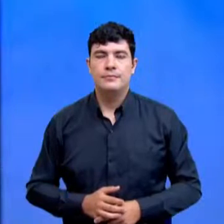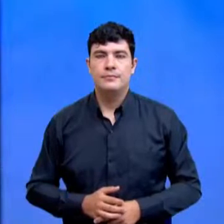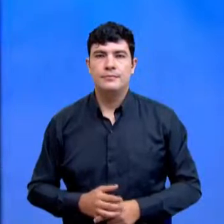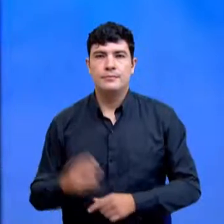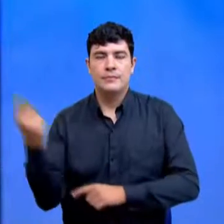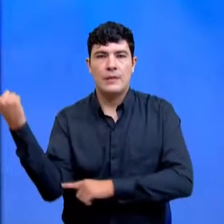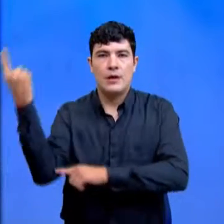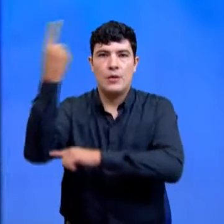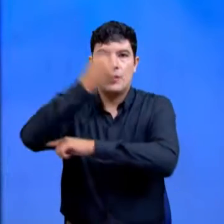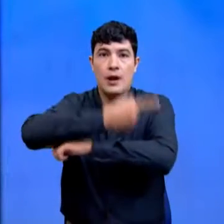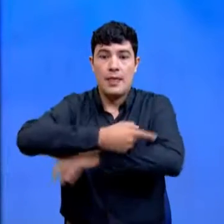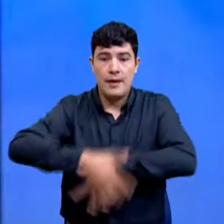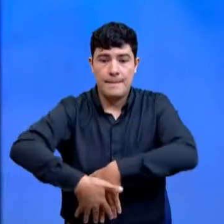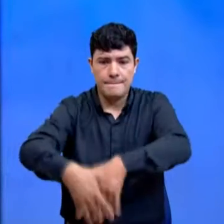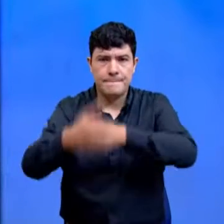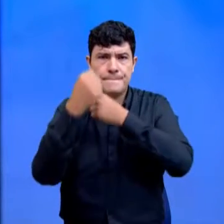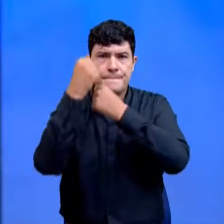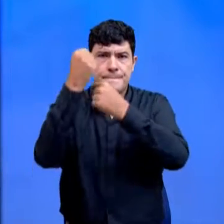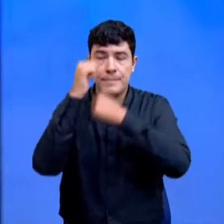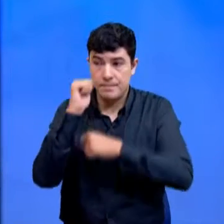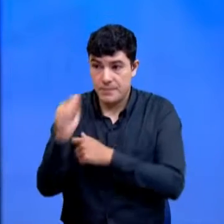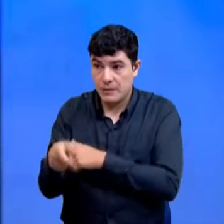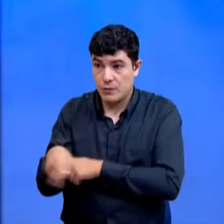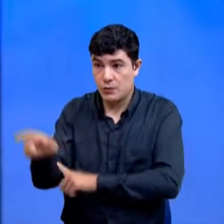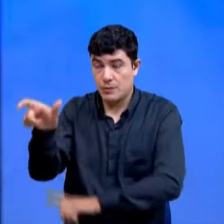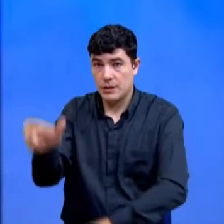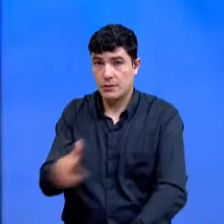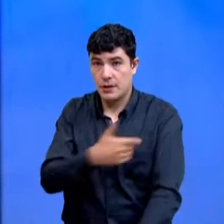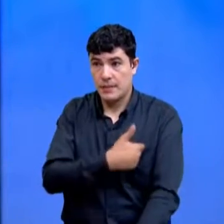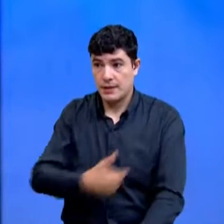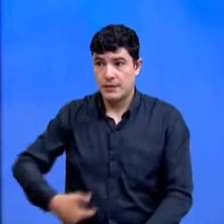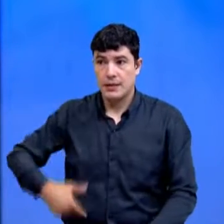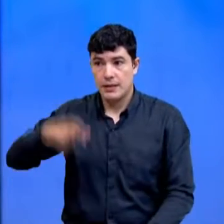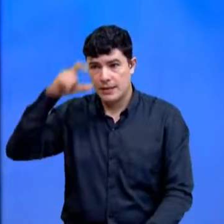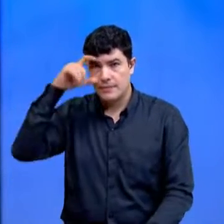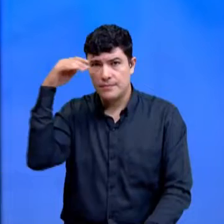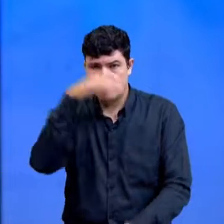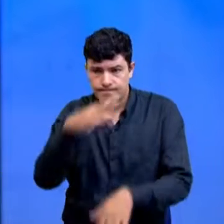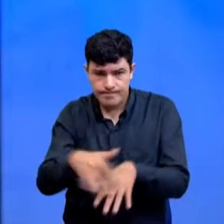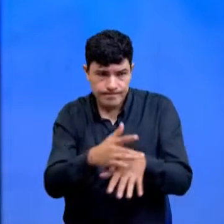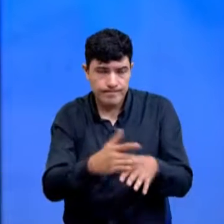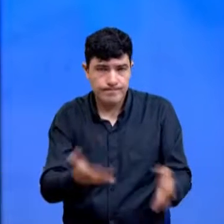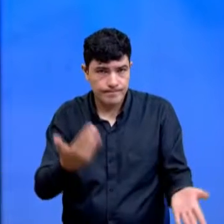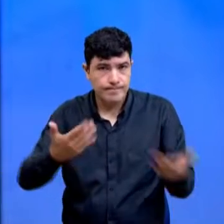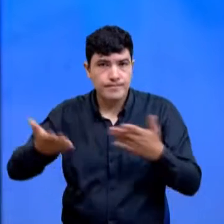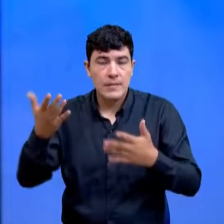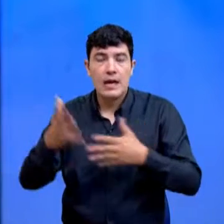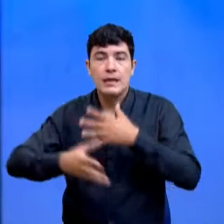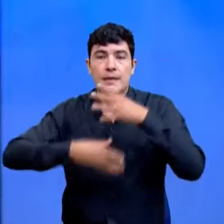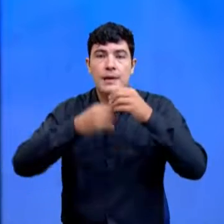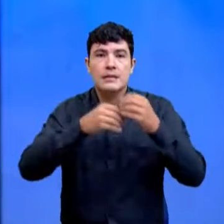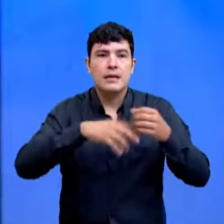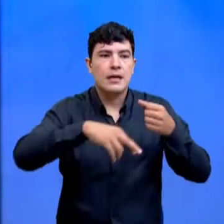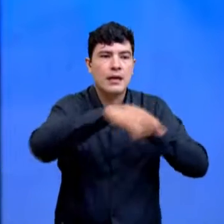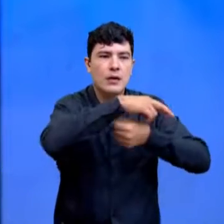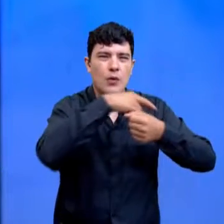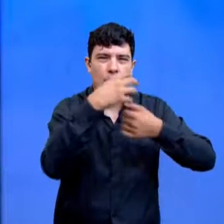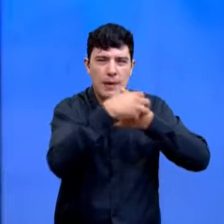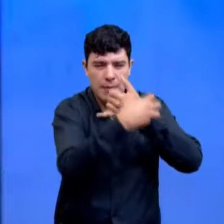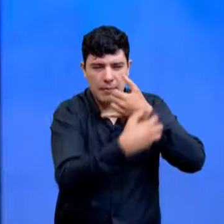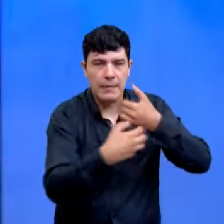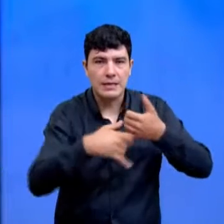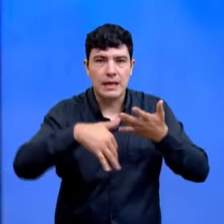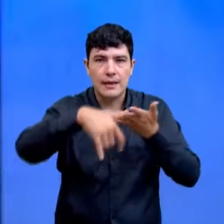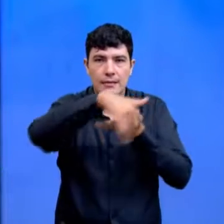En esta jornada de marchas convocada por el mismo presidente Gustavo Petro, también las diferentes provincias del Gran Santander se ha realizado